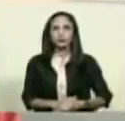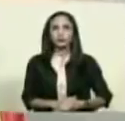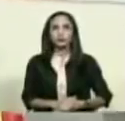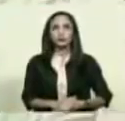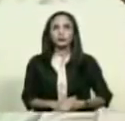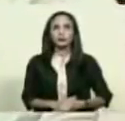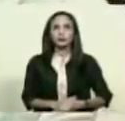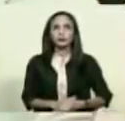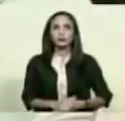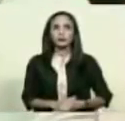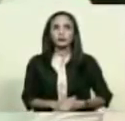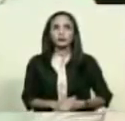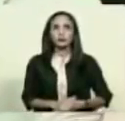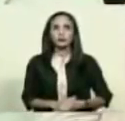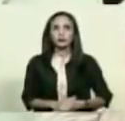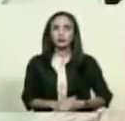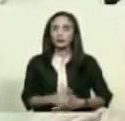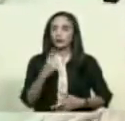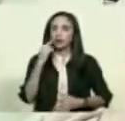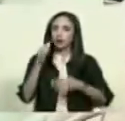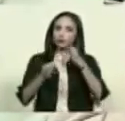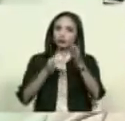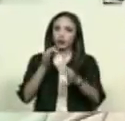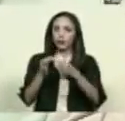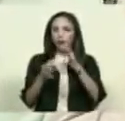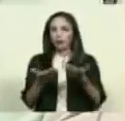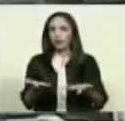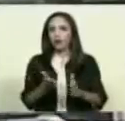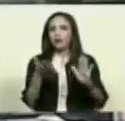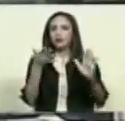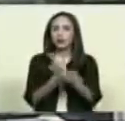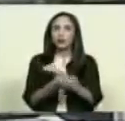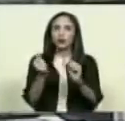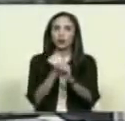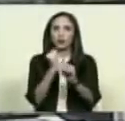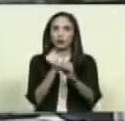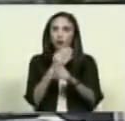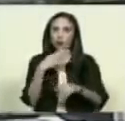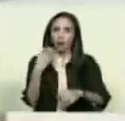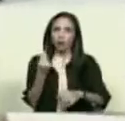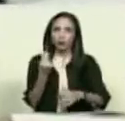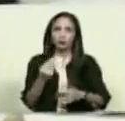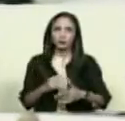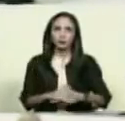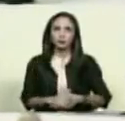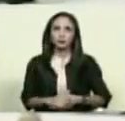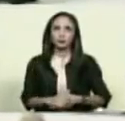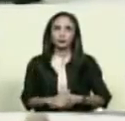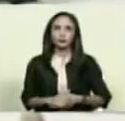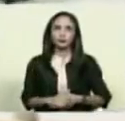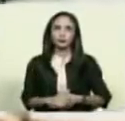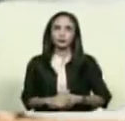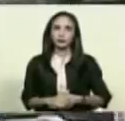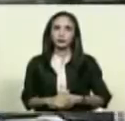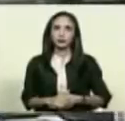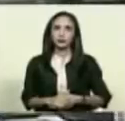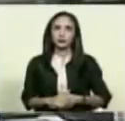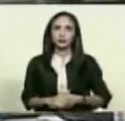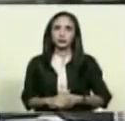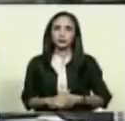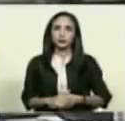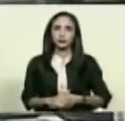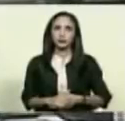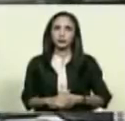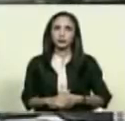Ahí te lo mandé, para que le explicaras el tema. ¿Ya está claro? Bueno, espero.